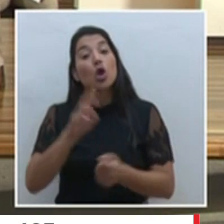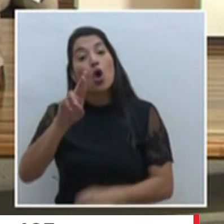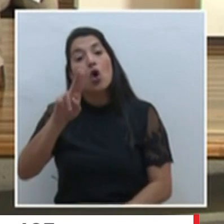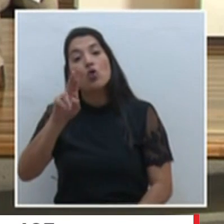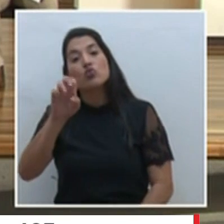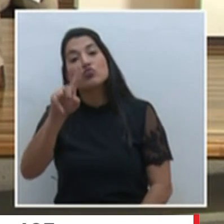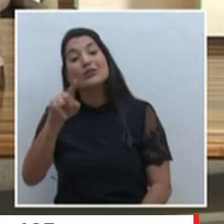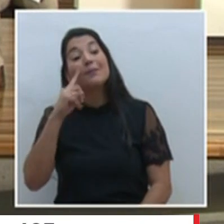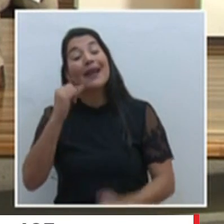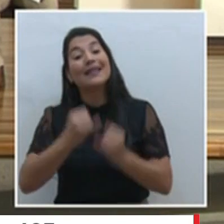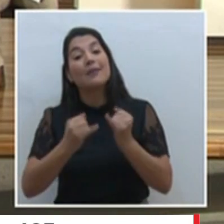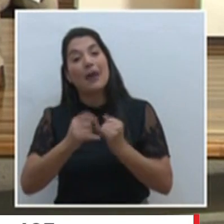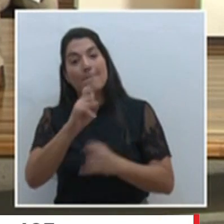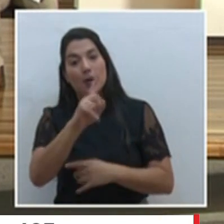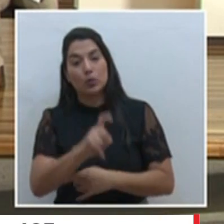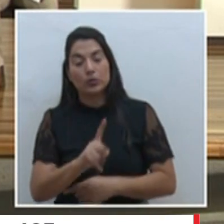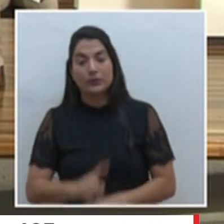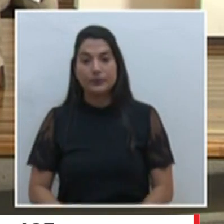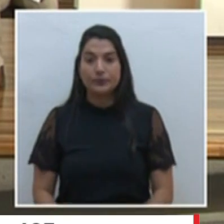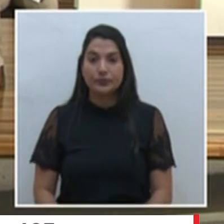colega Jessica Quesada de CROI.